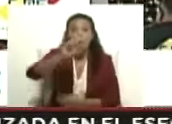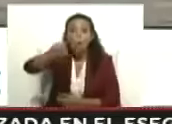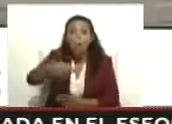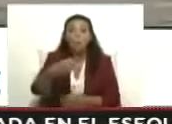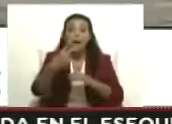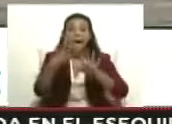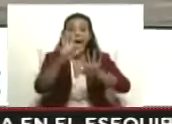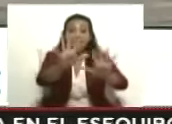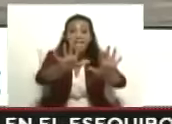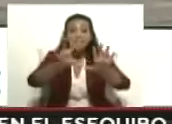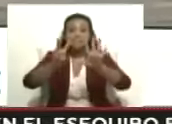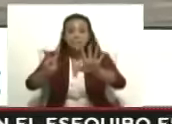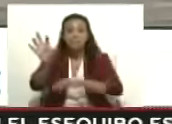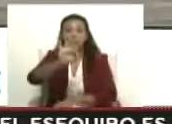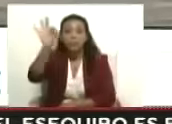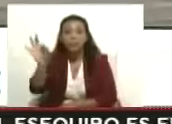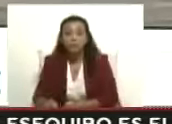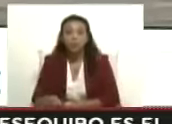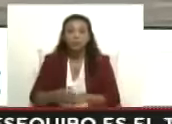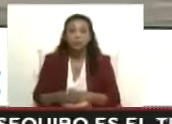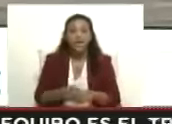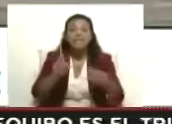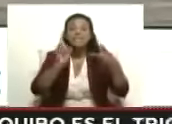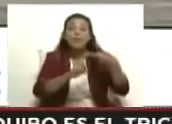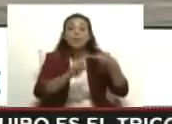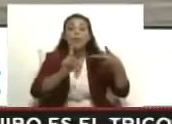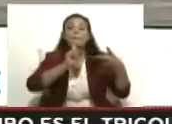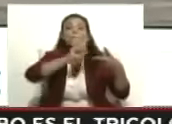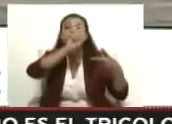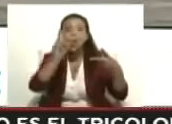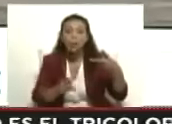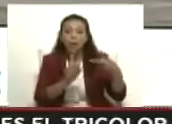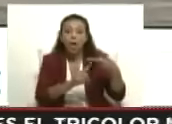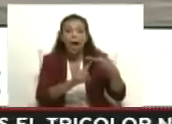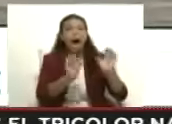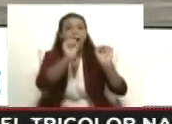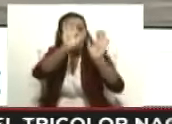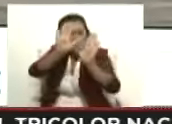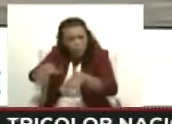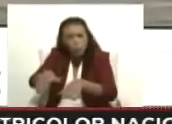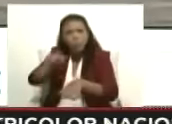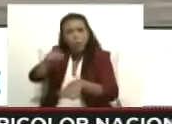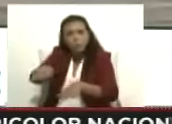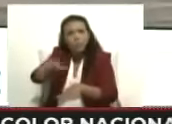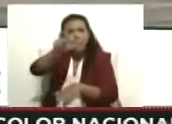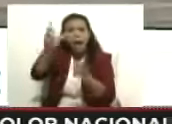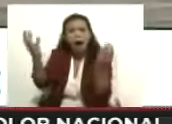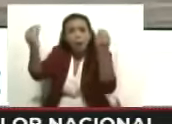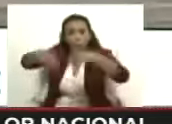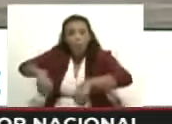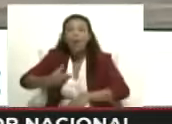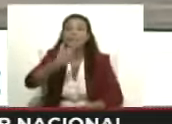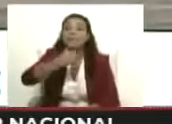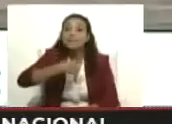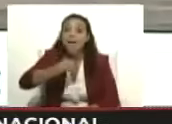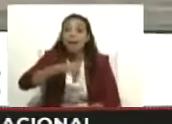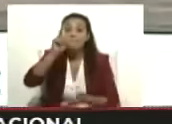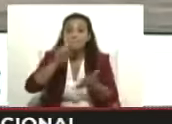2.17%. Segunda pregunta: ¿apoya usted el Acuerdo de Ginebra